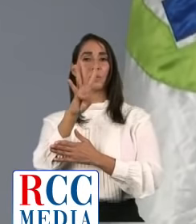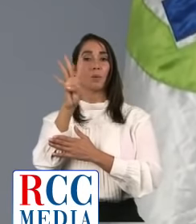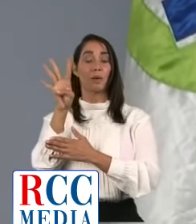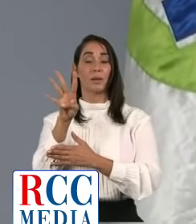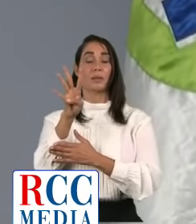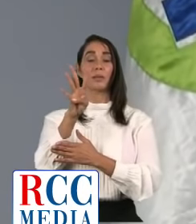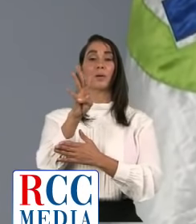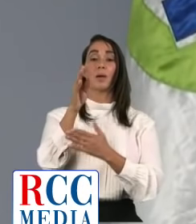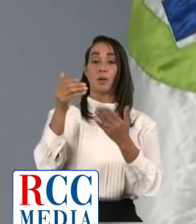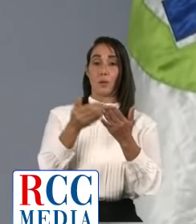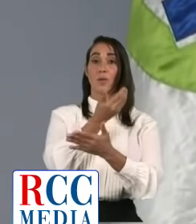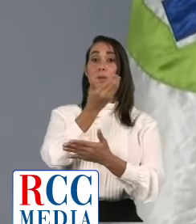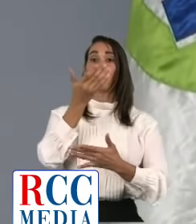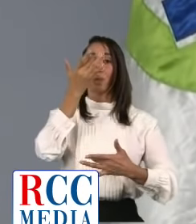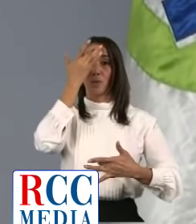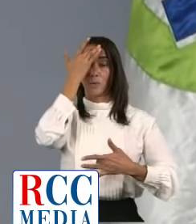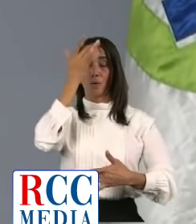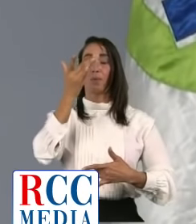244 son casos nuevos,